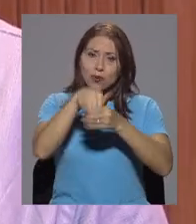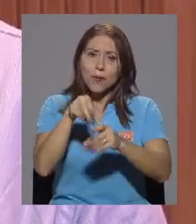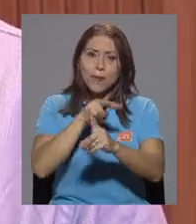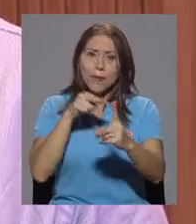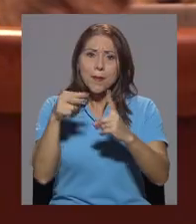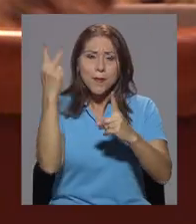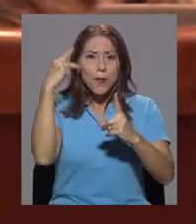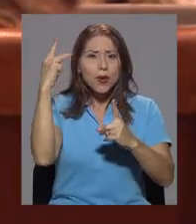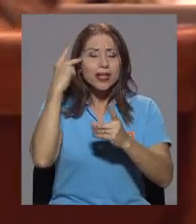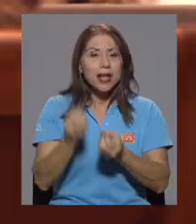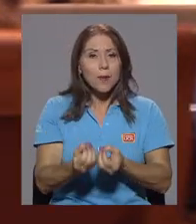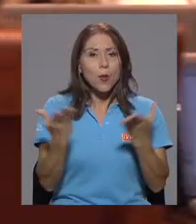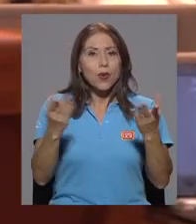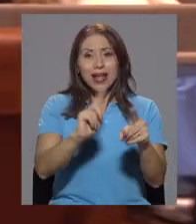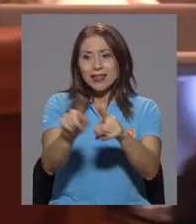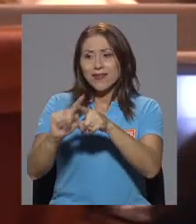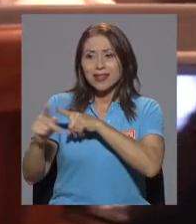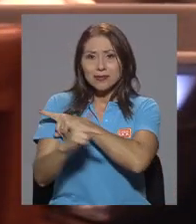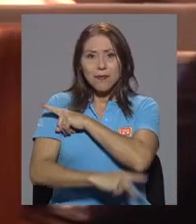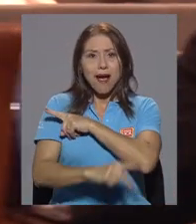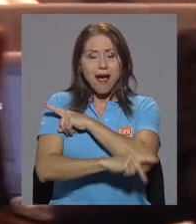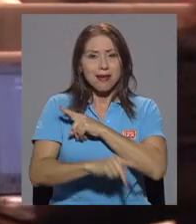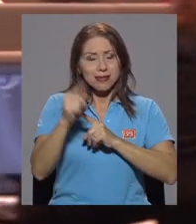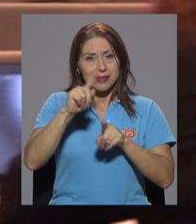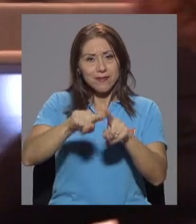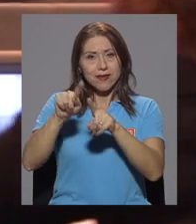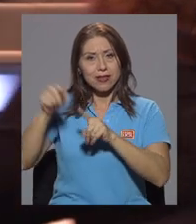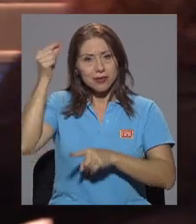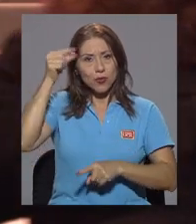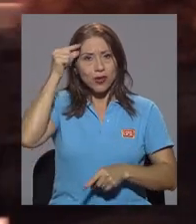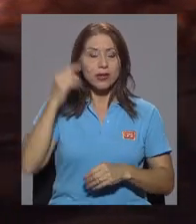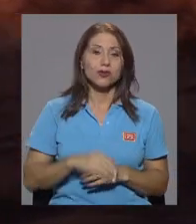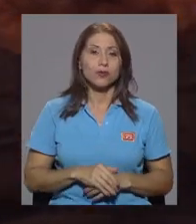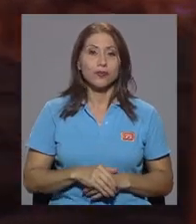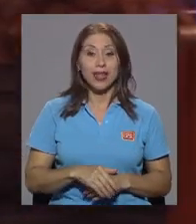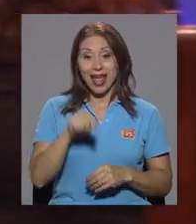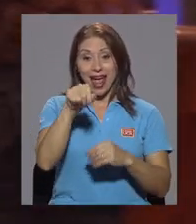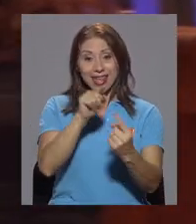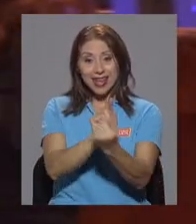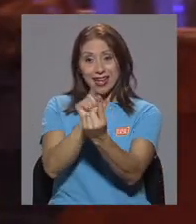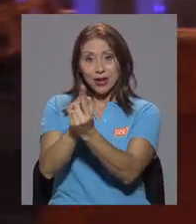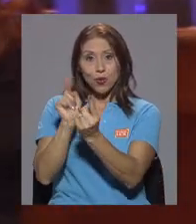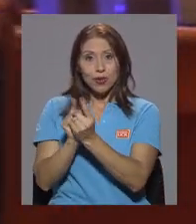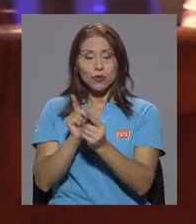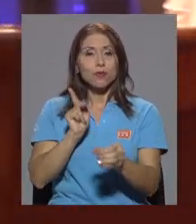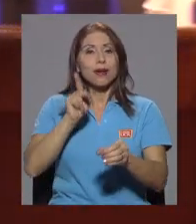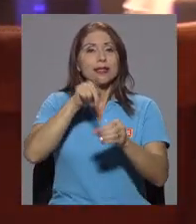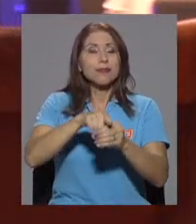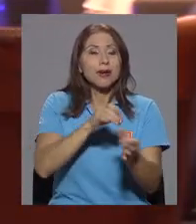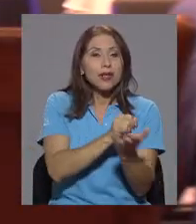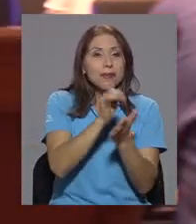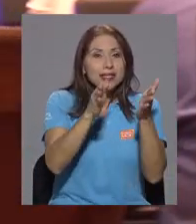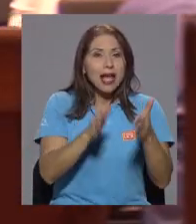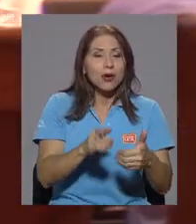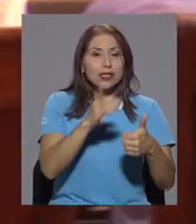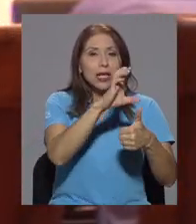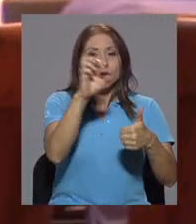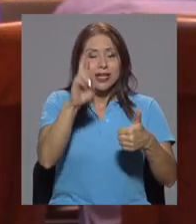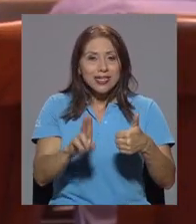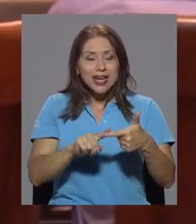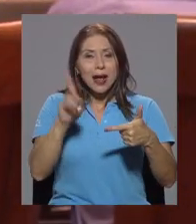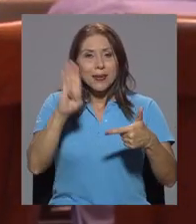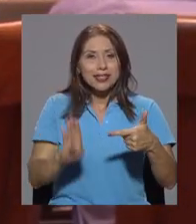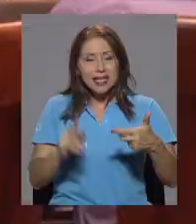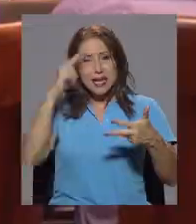política pública de los gobiernos de nuestros países. En el encuentro participaron investigadores de Costa Rica, Brasil,